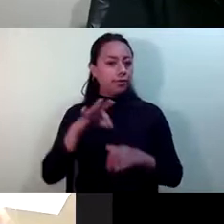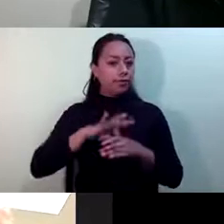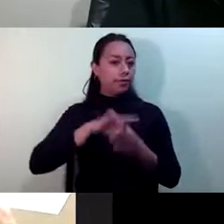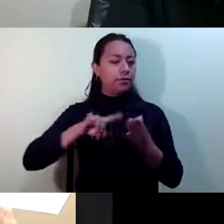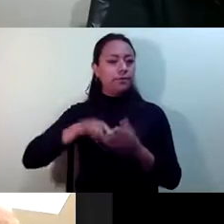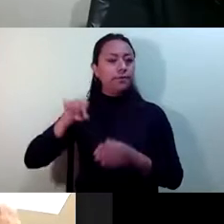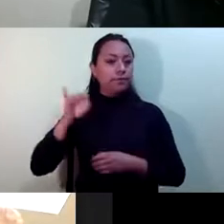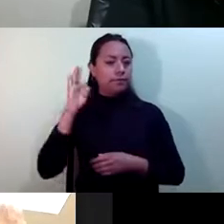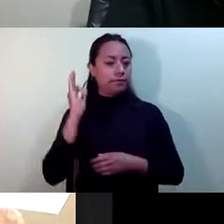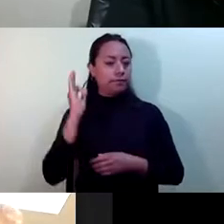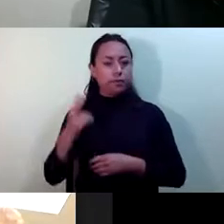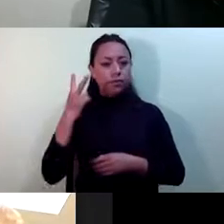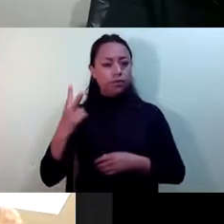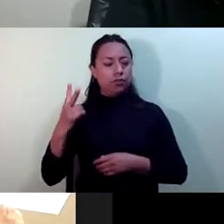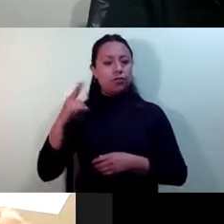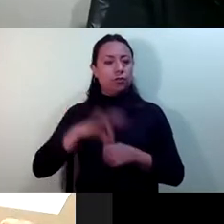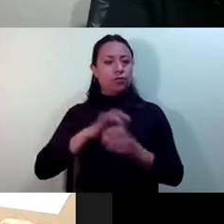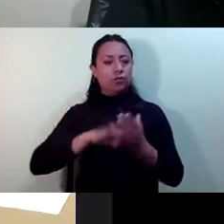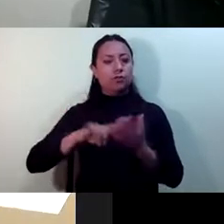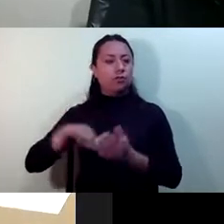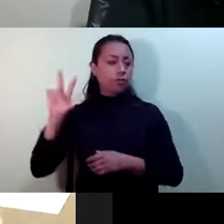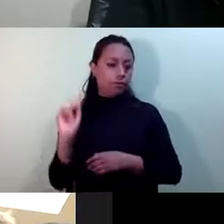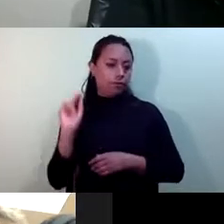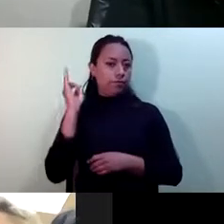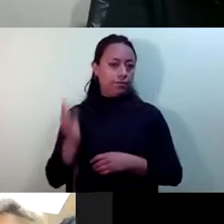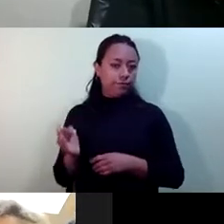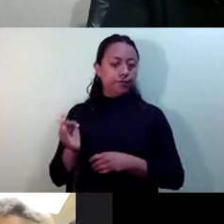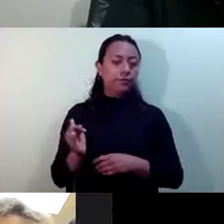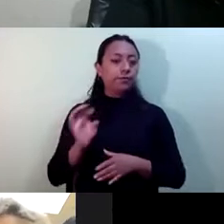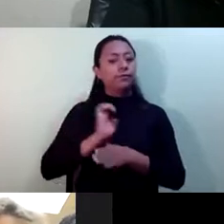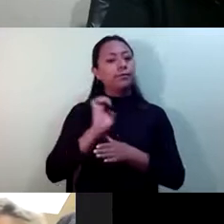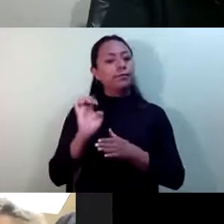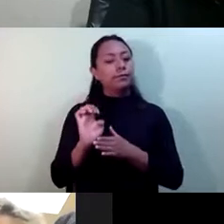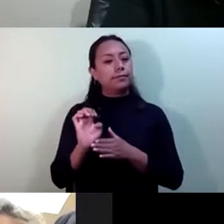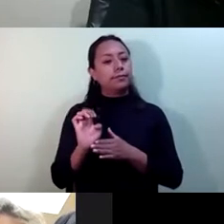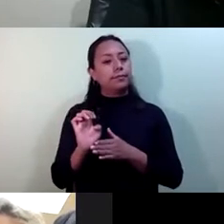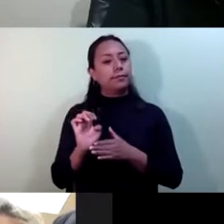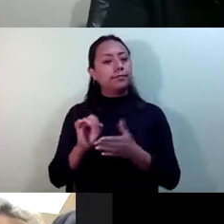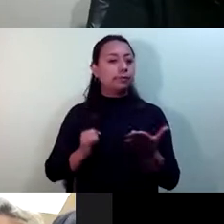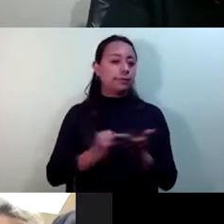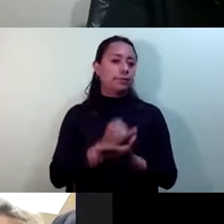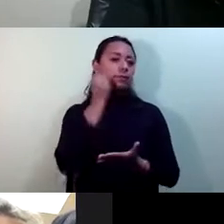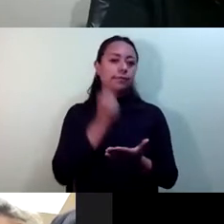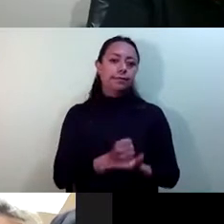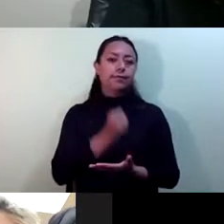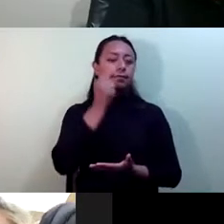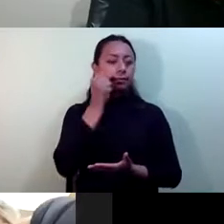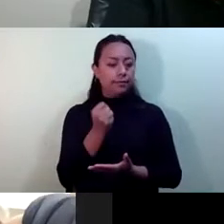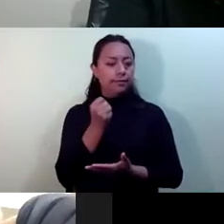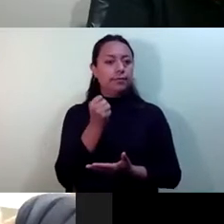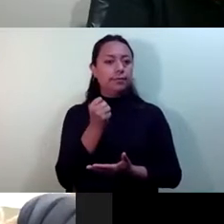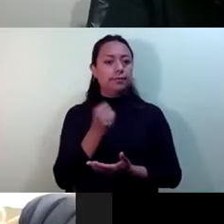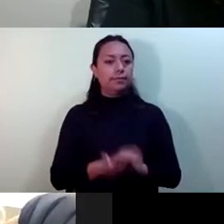a favor y 2 votos en contra. Por lo tanto, se aprueba,